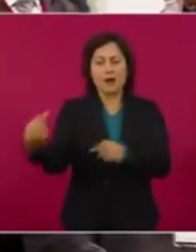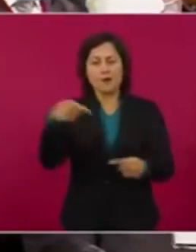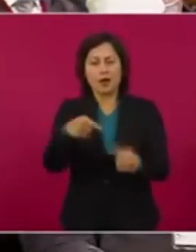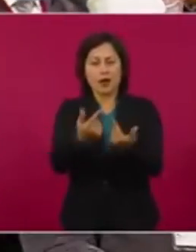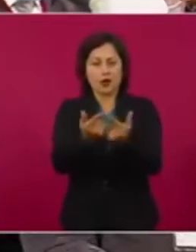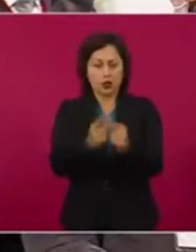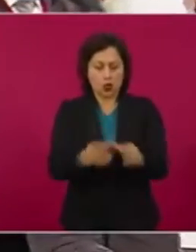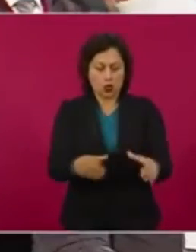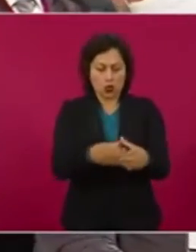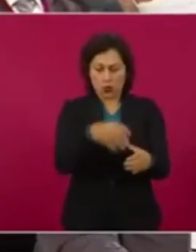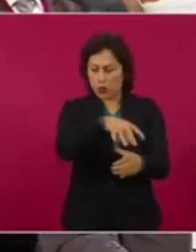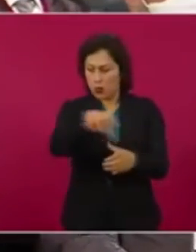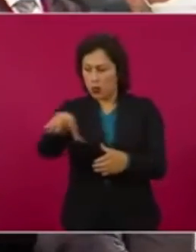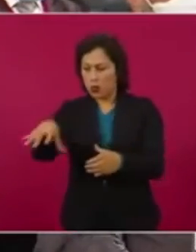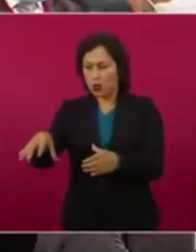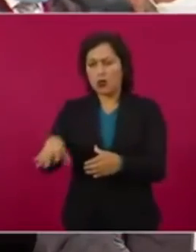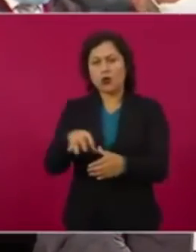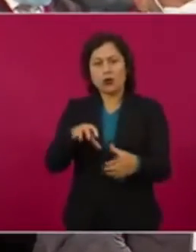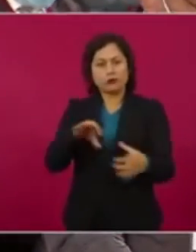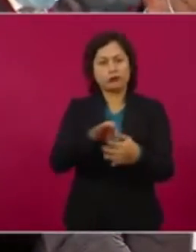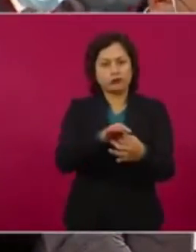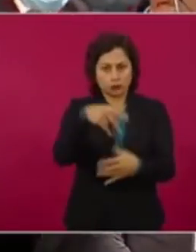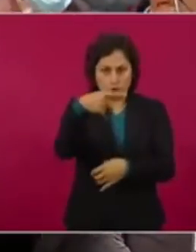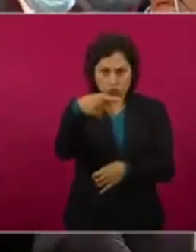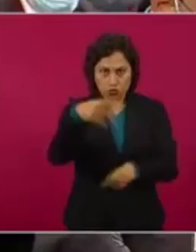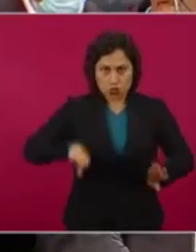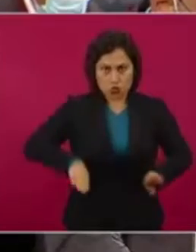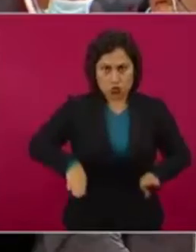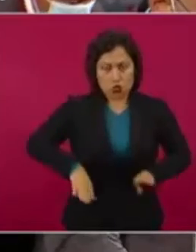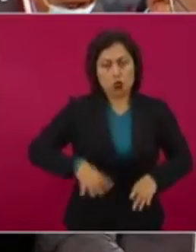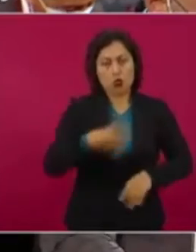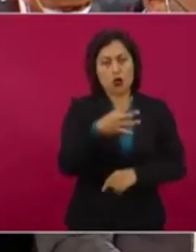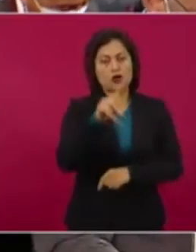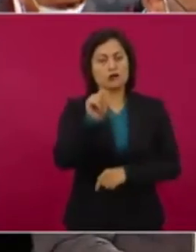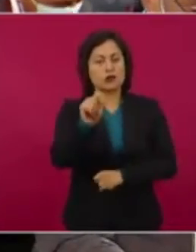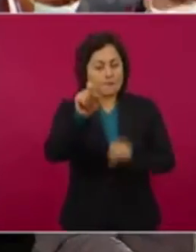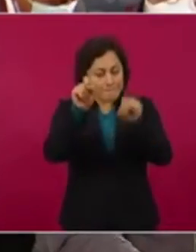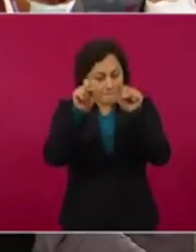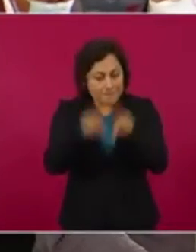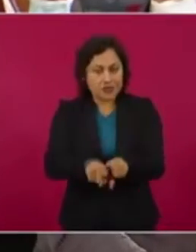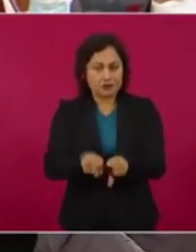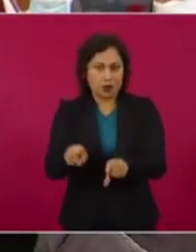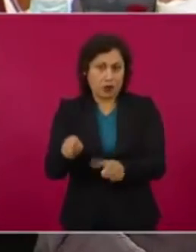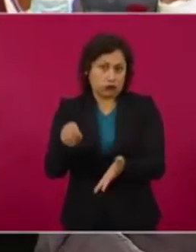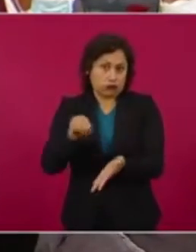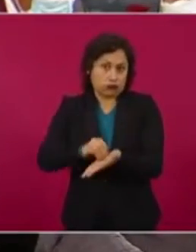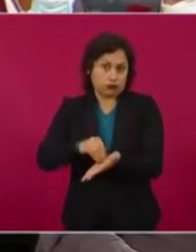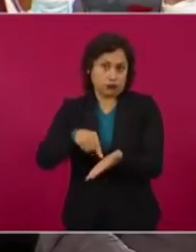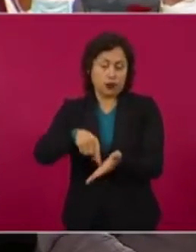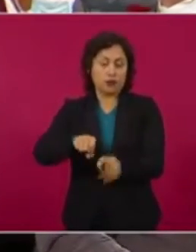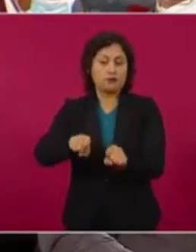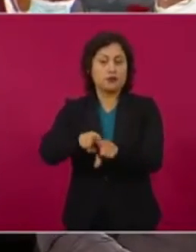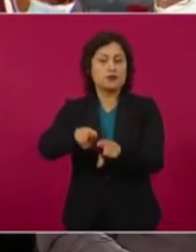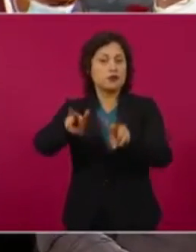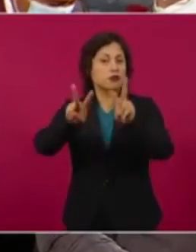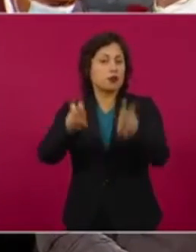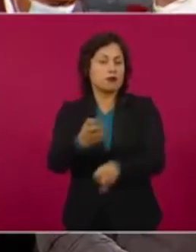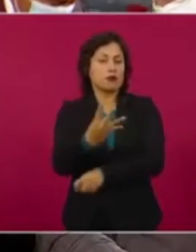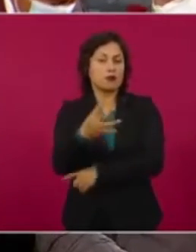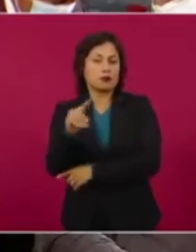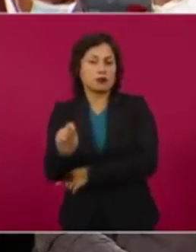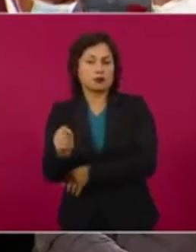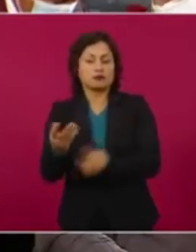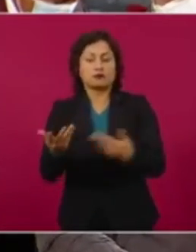afines a usted, afines a la Cuarta T, así se hacen llamar, y la verdad es que usted ha hecho